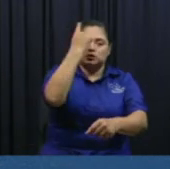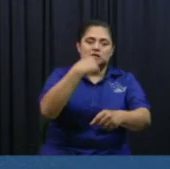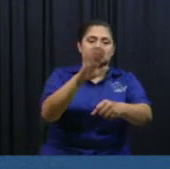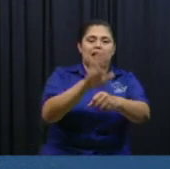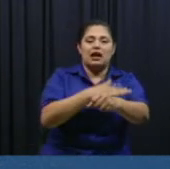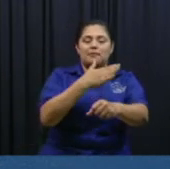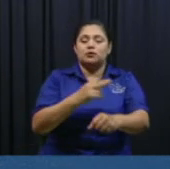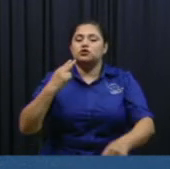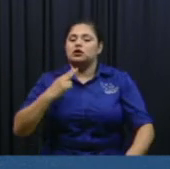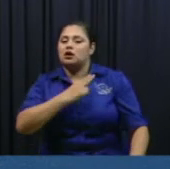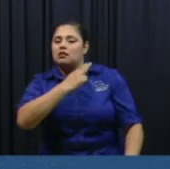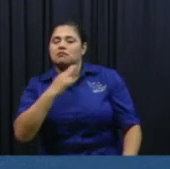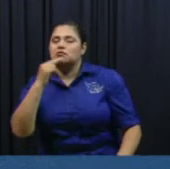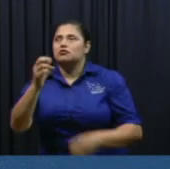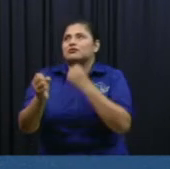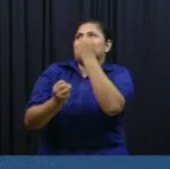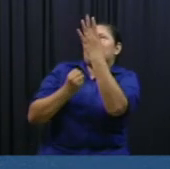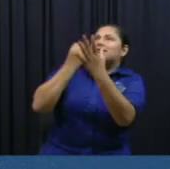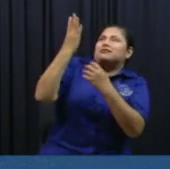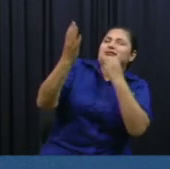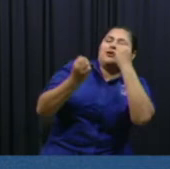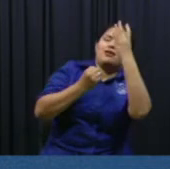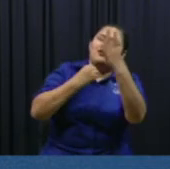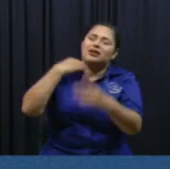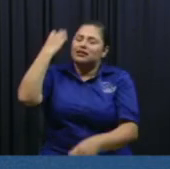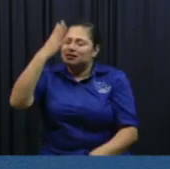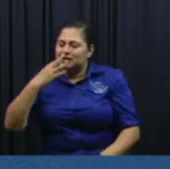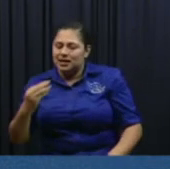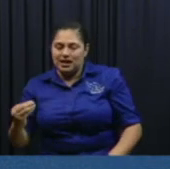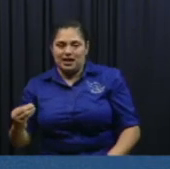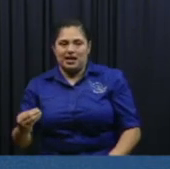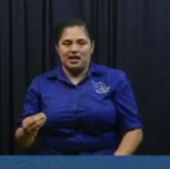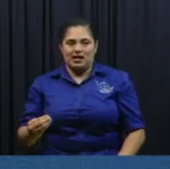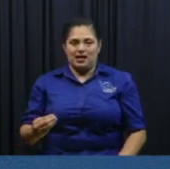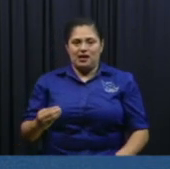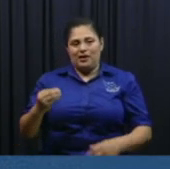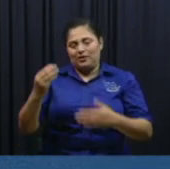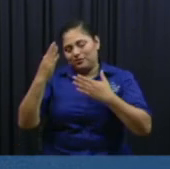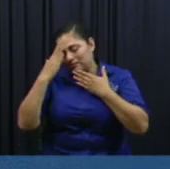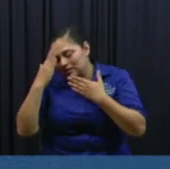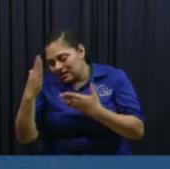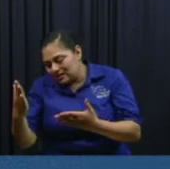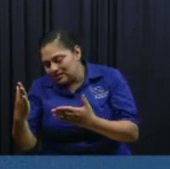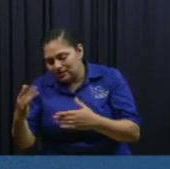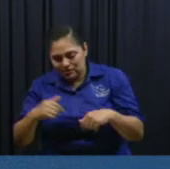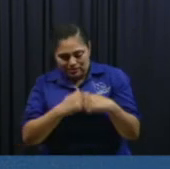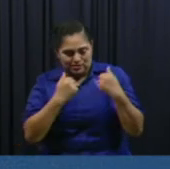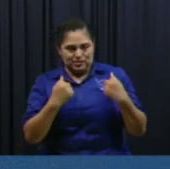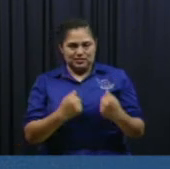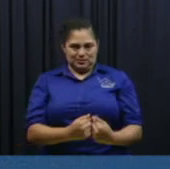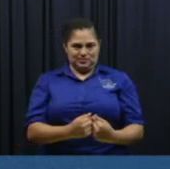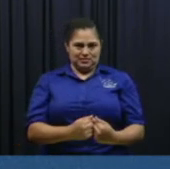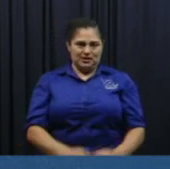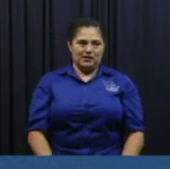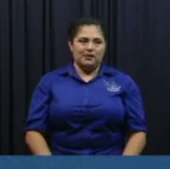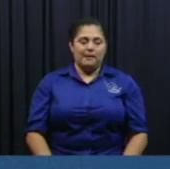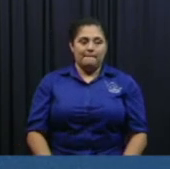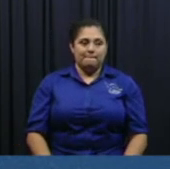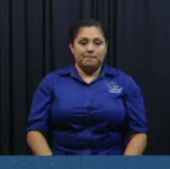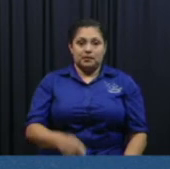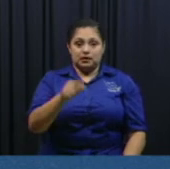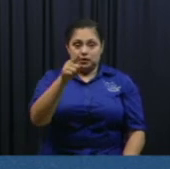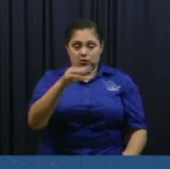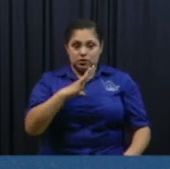espirituales cantando a Dios con Acción de Gracias en vuestros corazones O sea si la palabra de Cristo